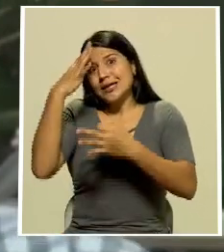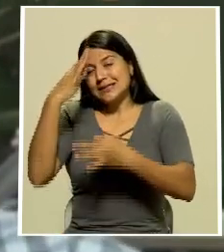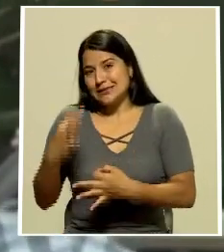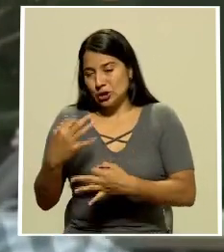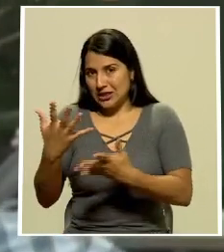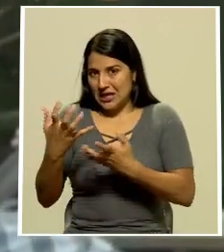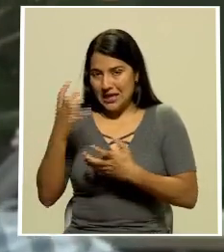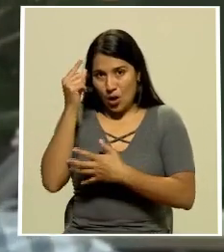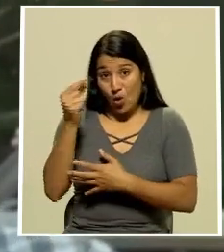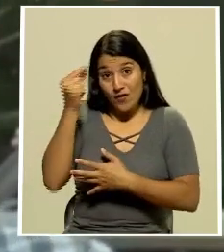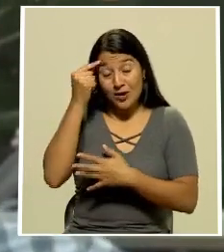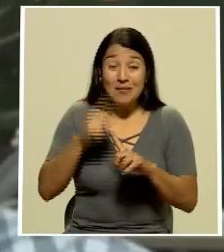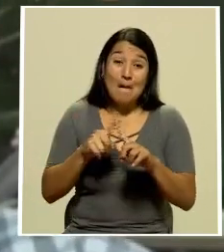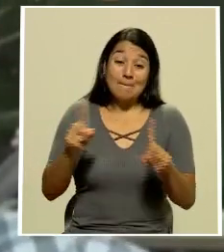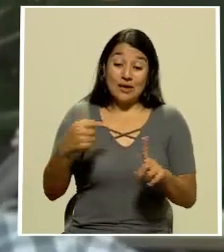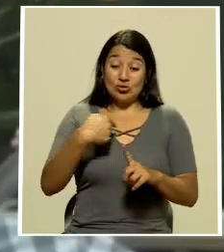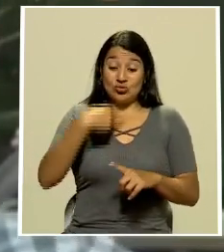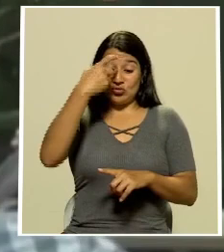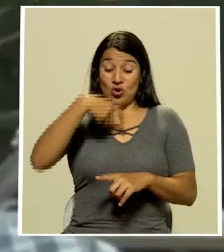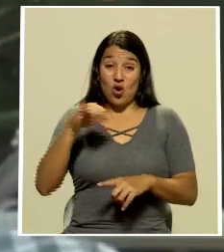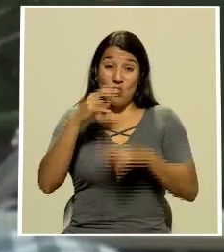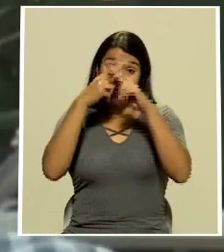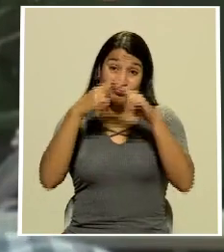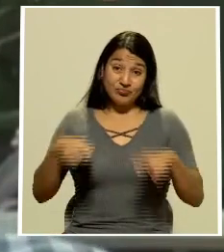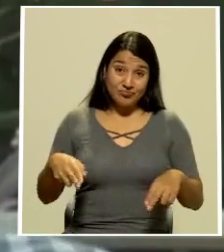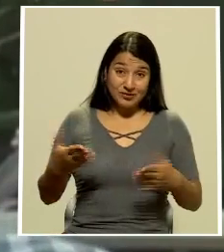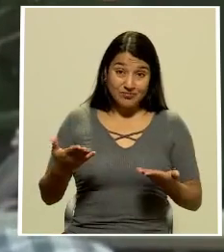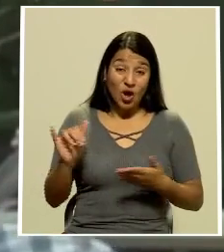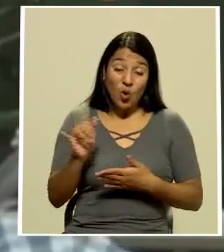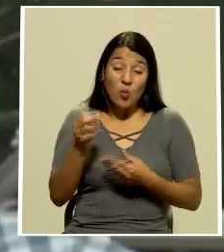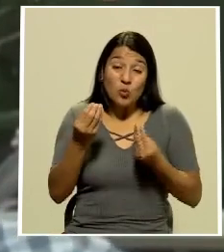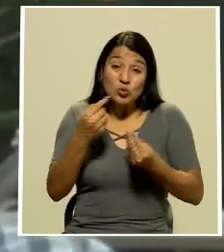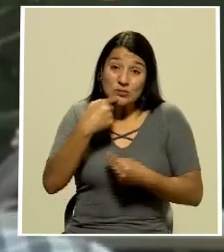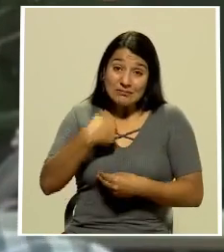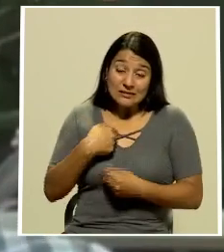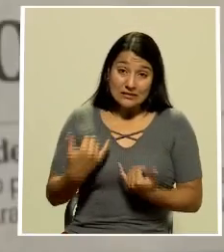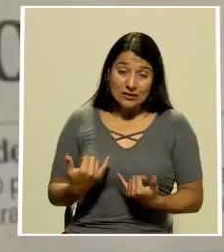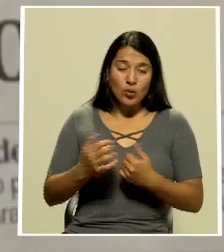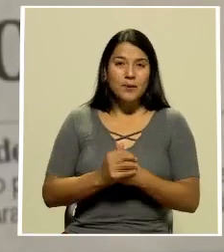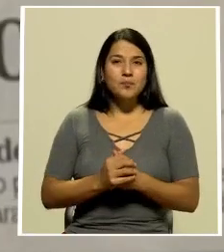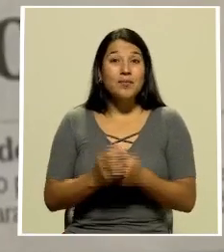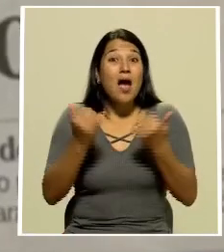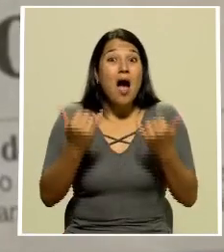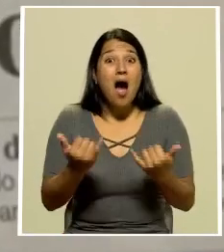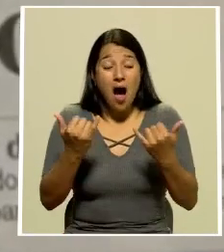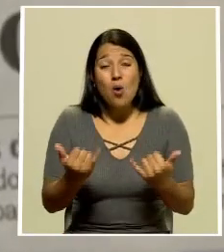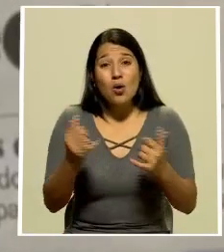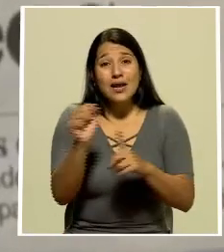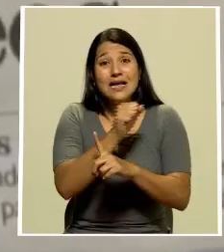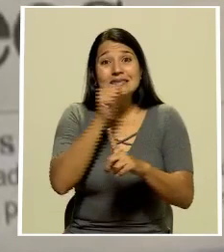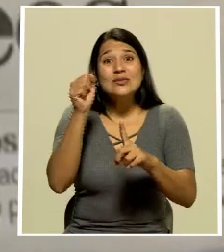¿Acaso por ingenuo, como muchos me catalogan? Hoy la realidad es lo que describe